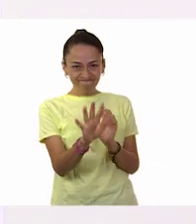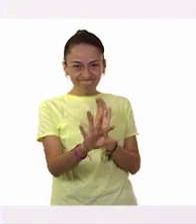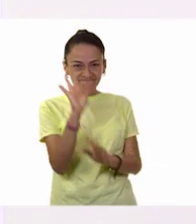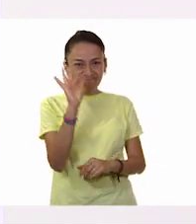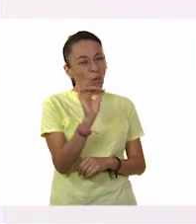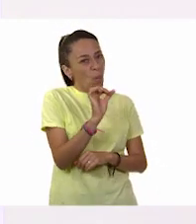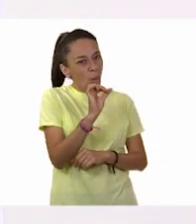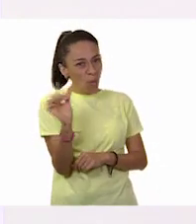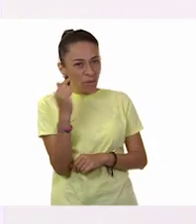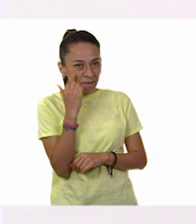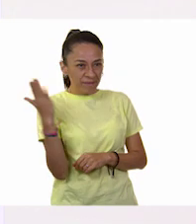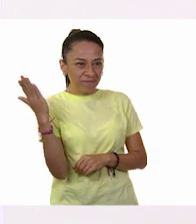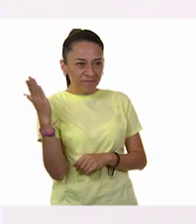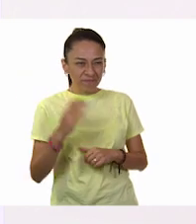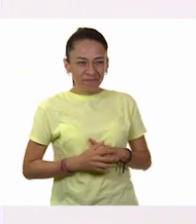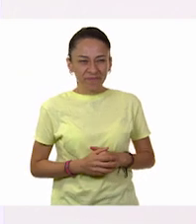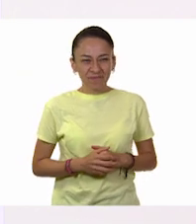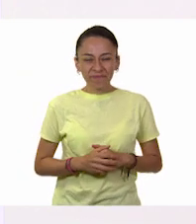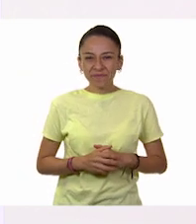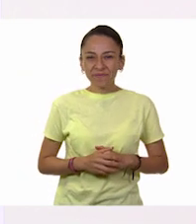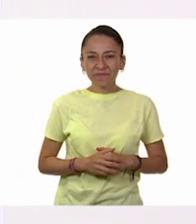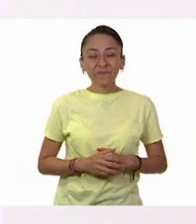4. Oh,